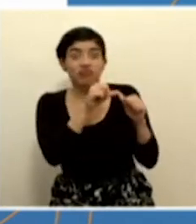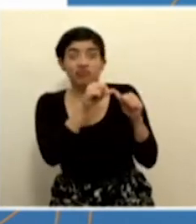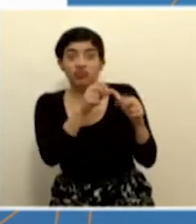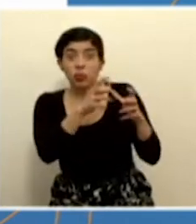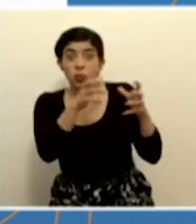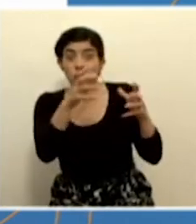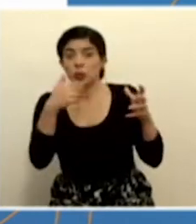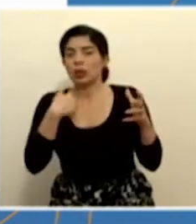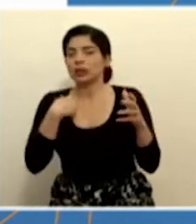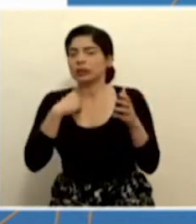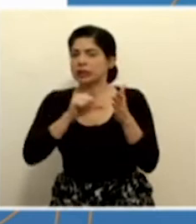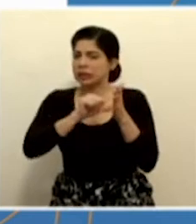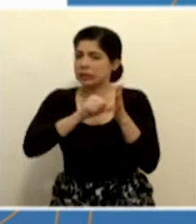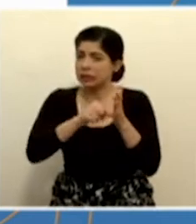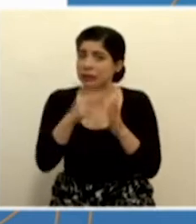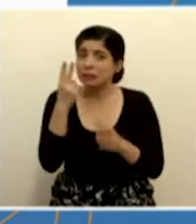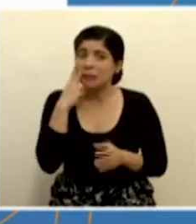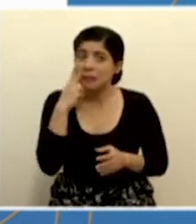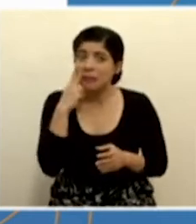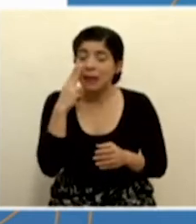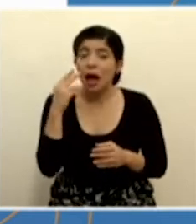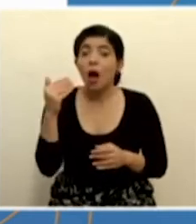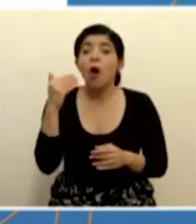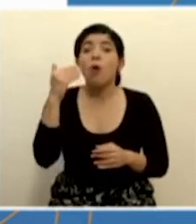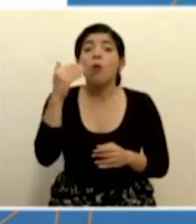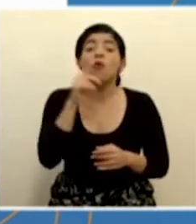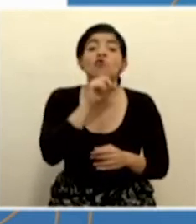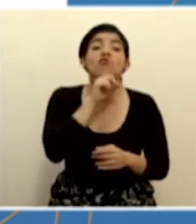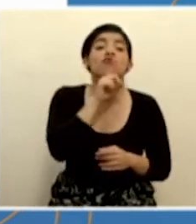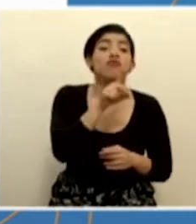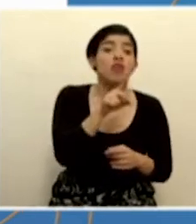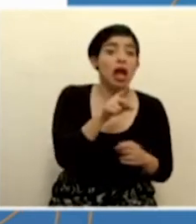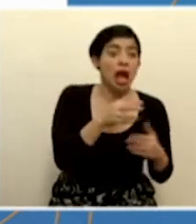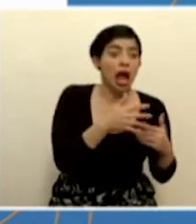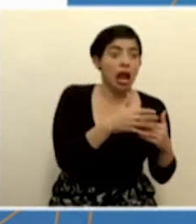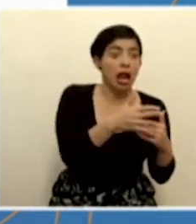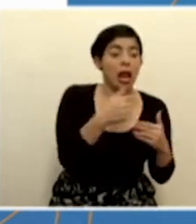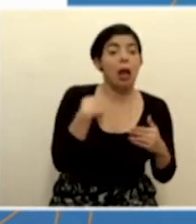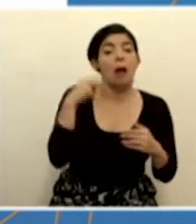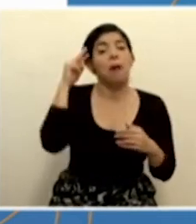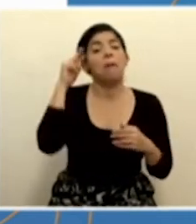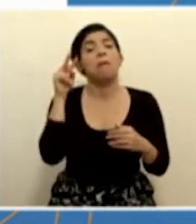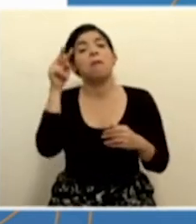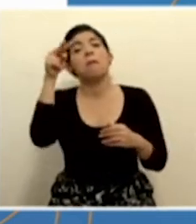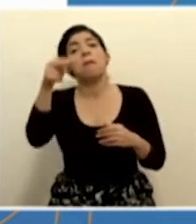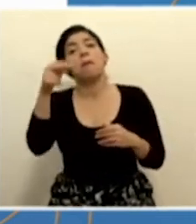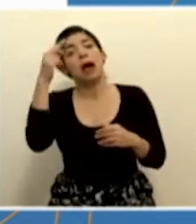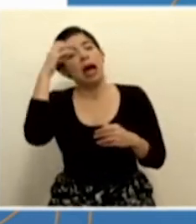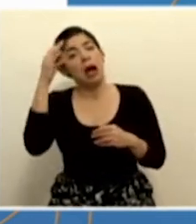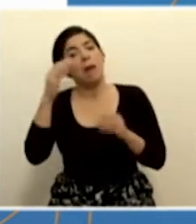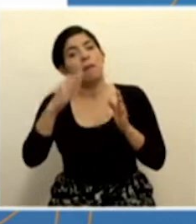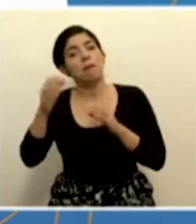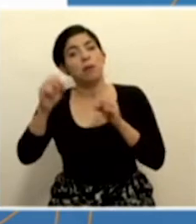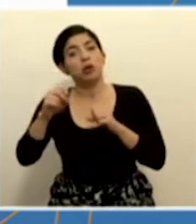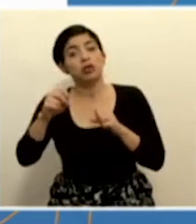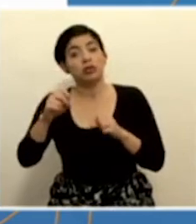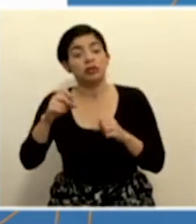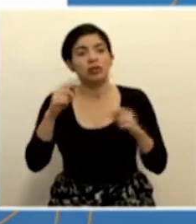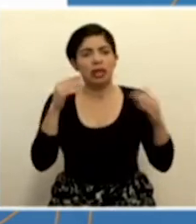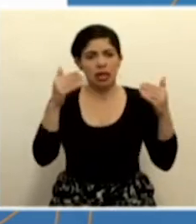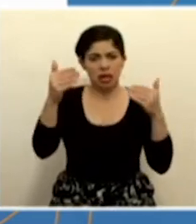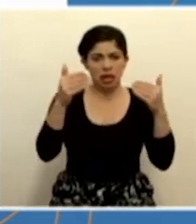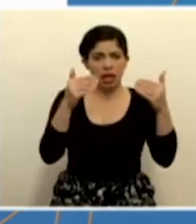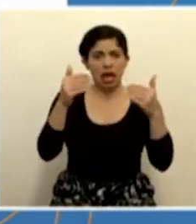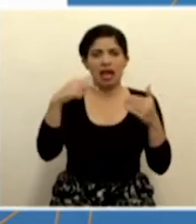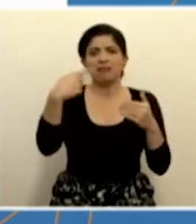hacer énfasis en lo cerca que está la línea de lo real de la línea de la proyección para el 14 de agosto vamos a